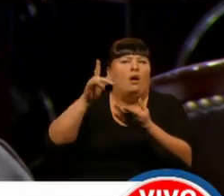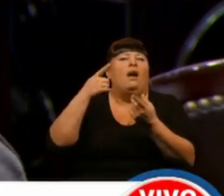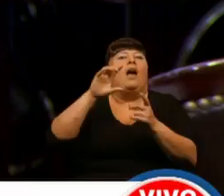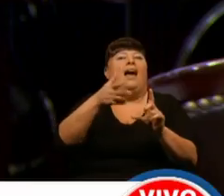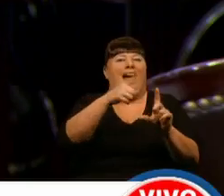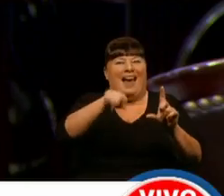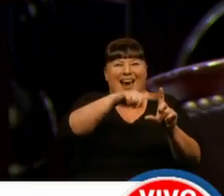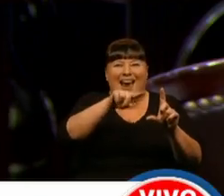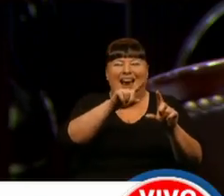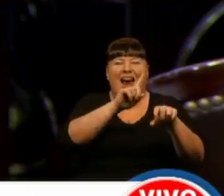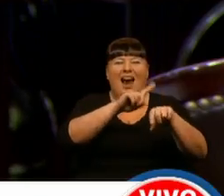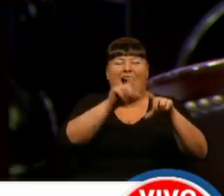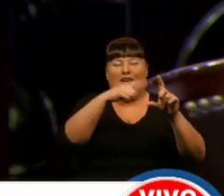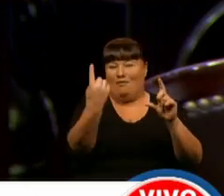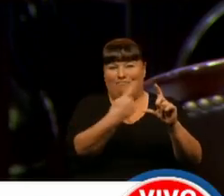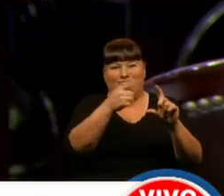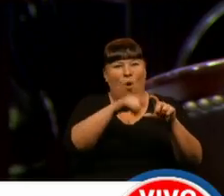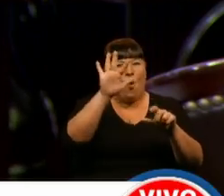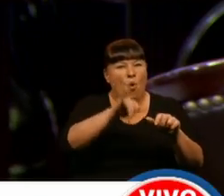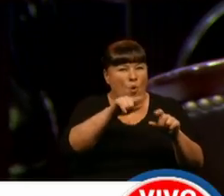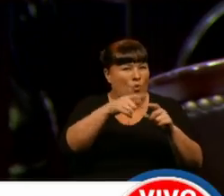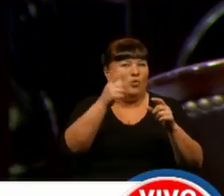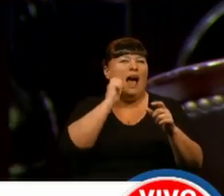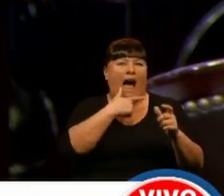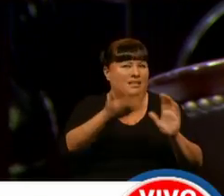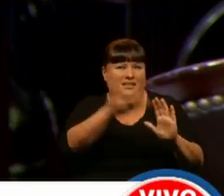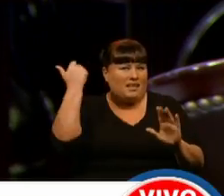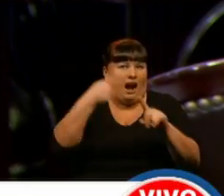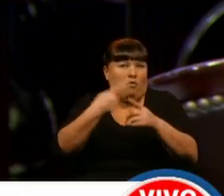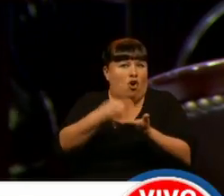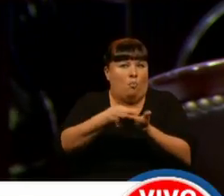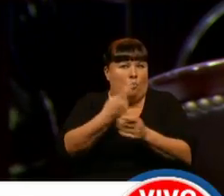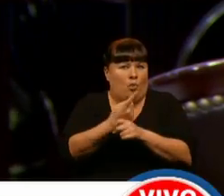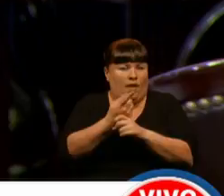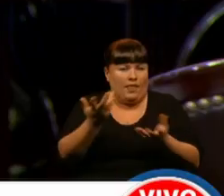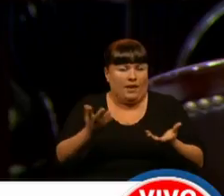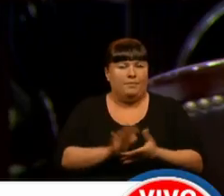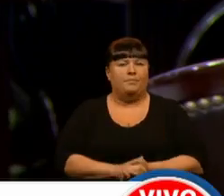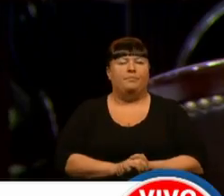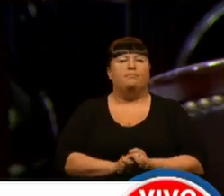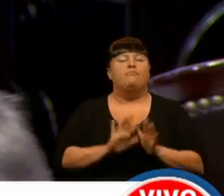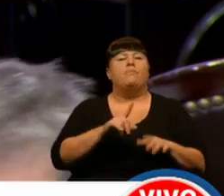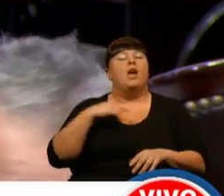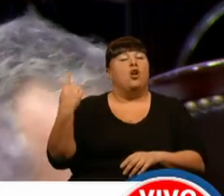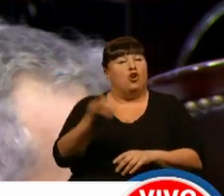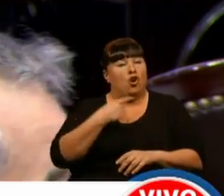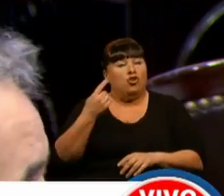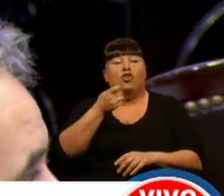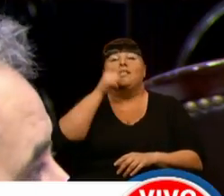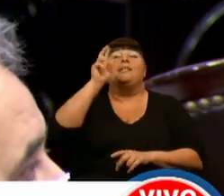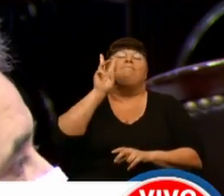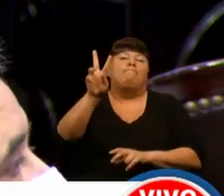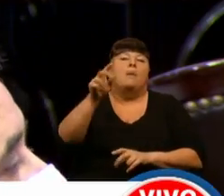medidores mire el señor presidente para nosotros donde hay una necesidad